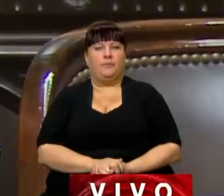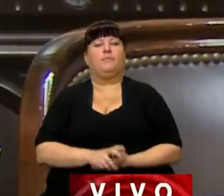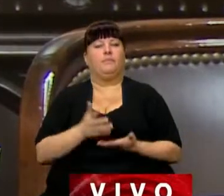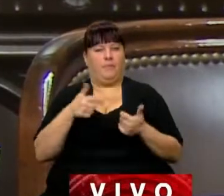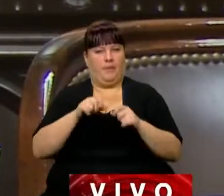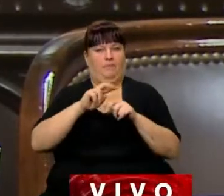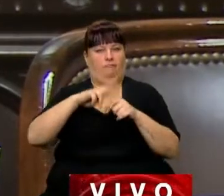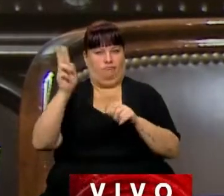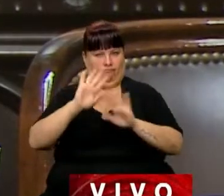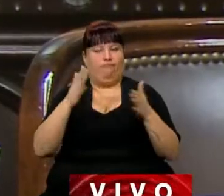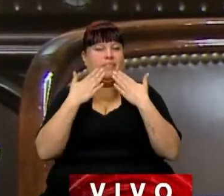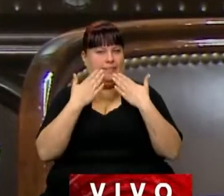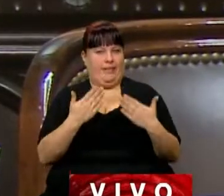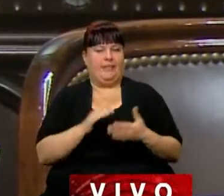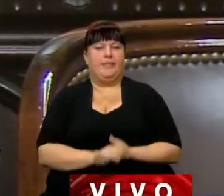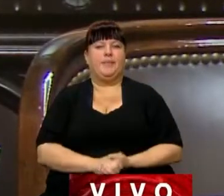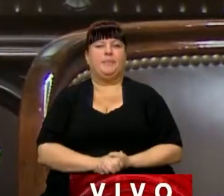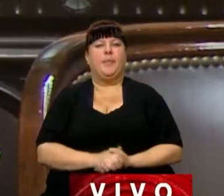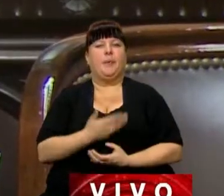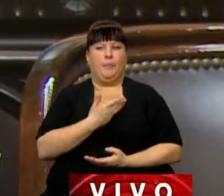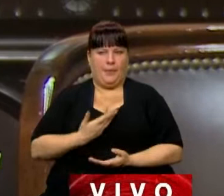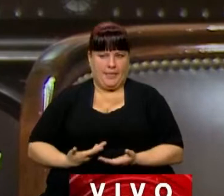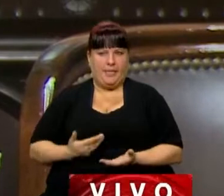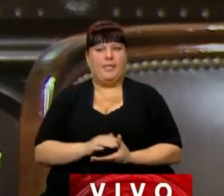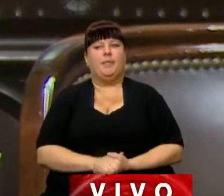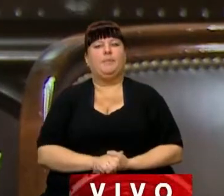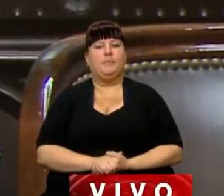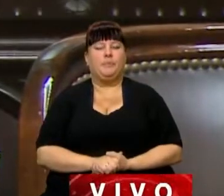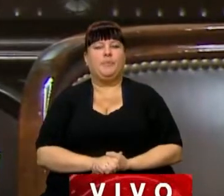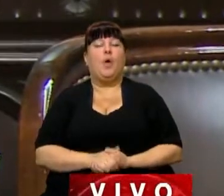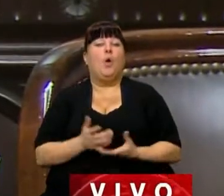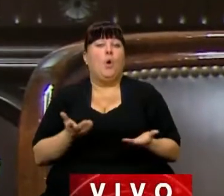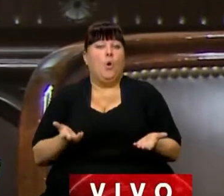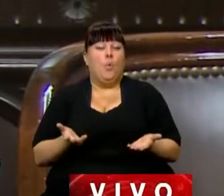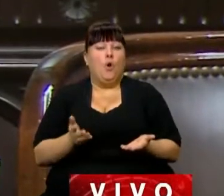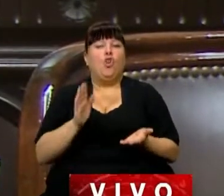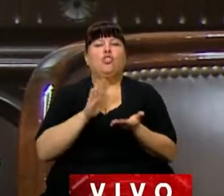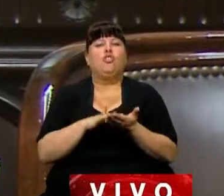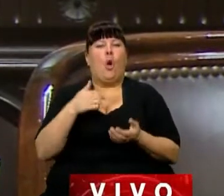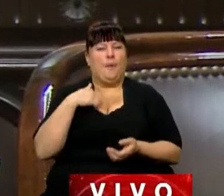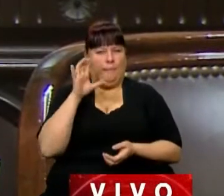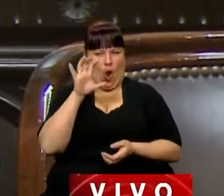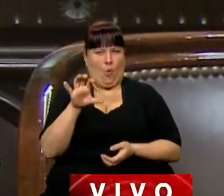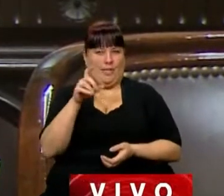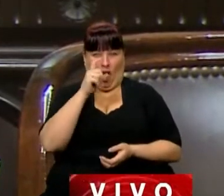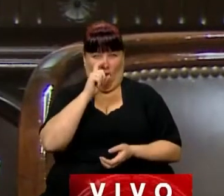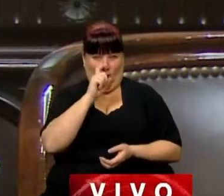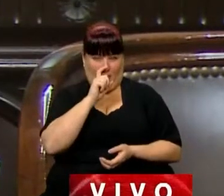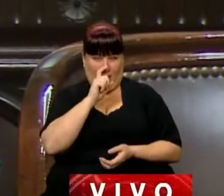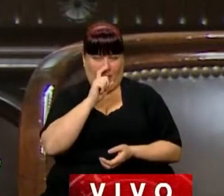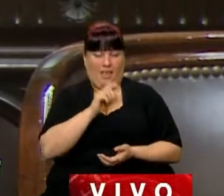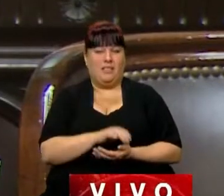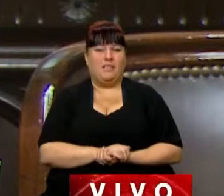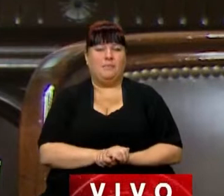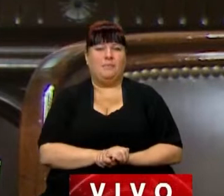Ahí está habilitado. Bueno, gracias, presidente. Bueno, respecto de mi provincia, la